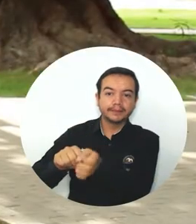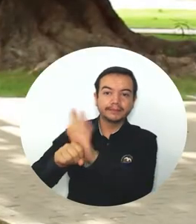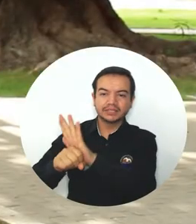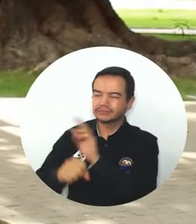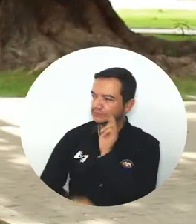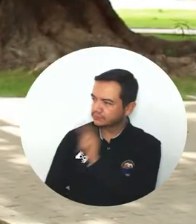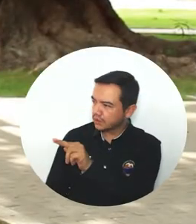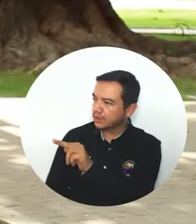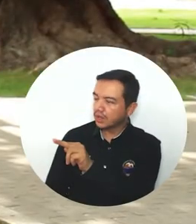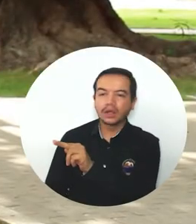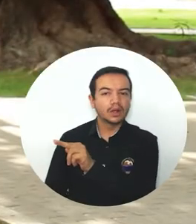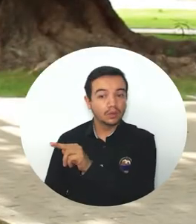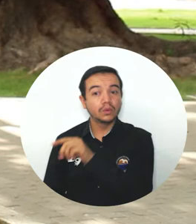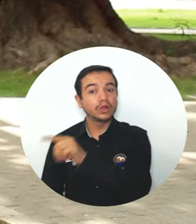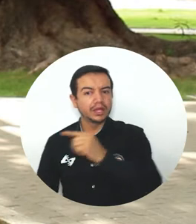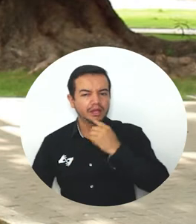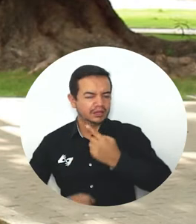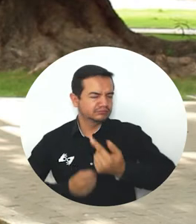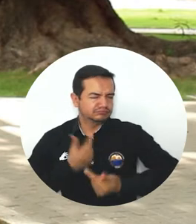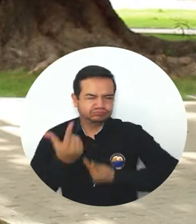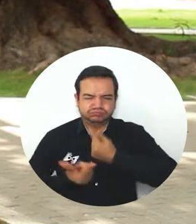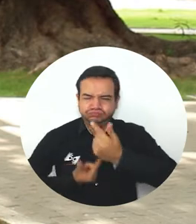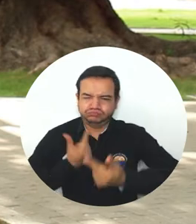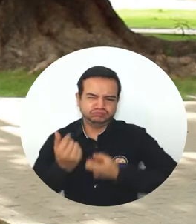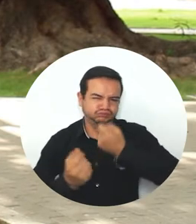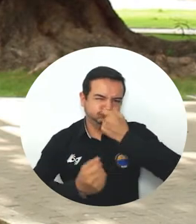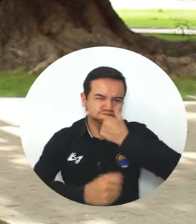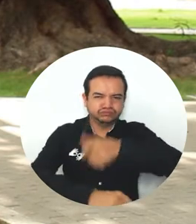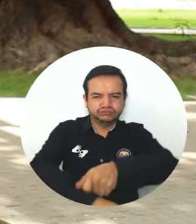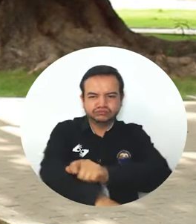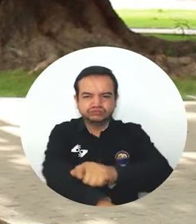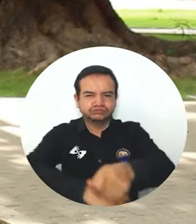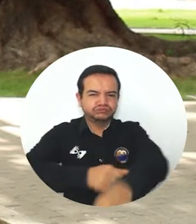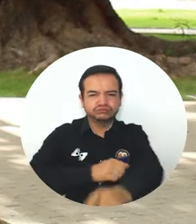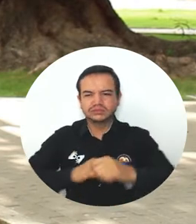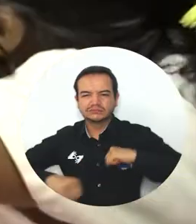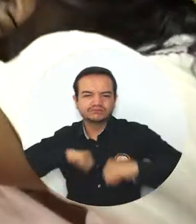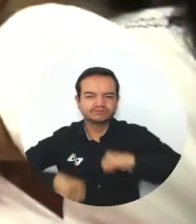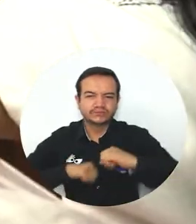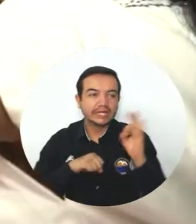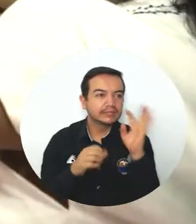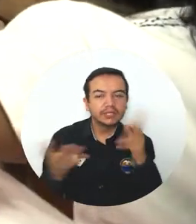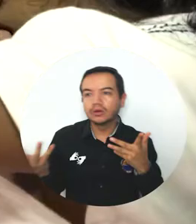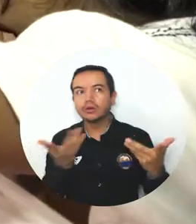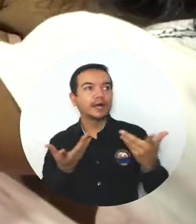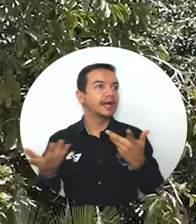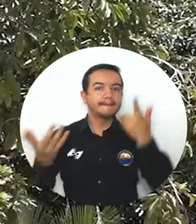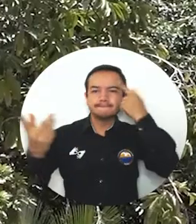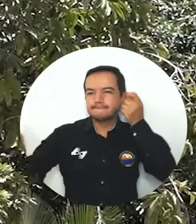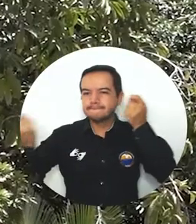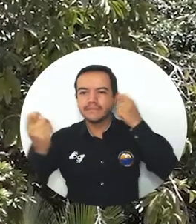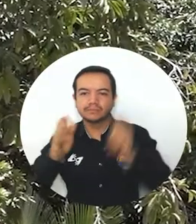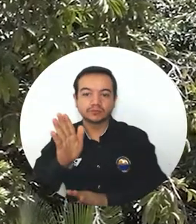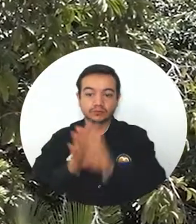colectivo que realizó la universidad por no quedarse quieta, por buscar, digamos, lo que siempre decimos, buscar siempre rutas para avanzar, y